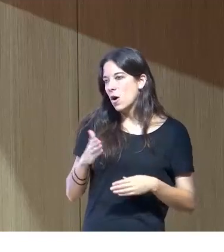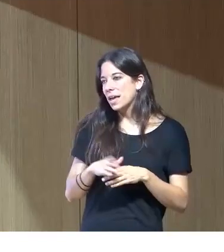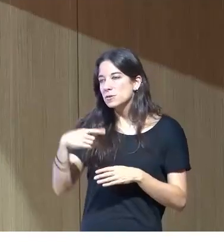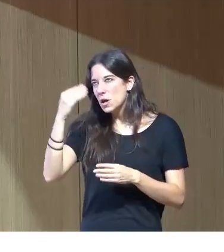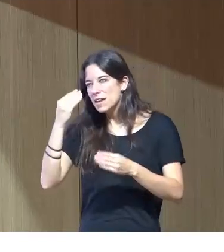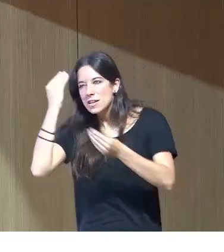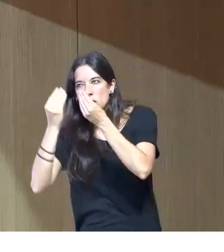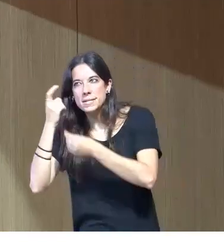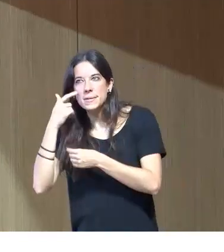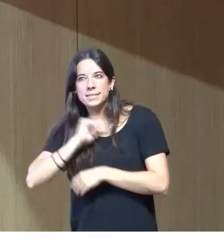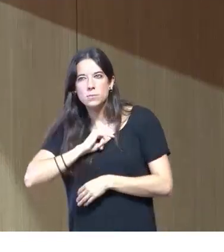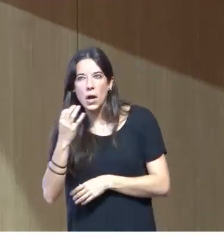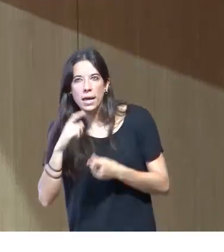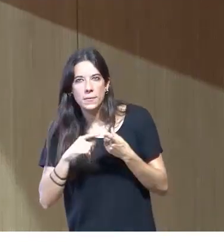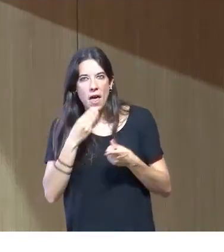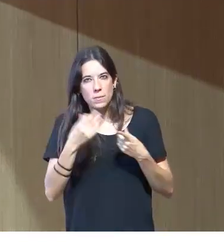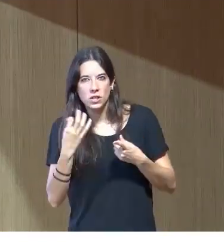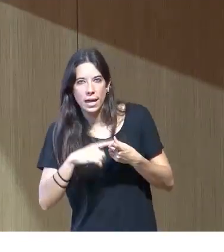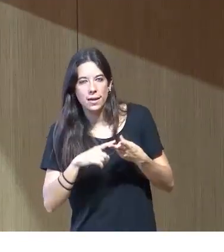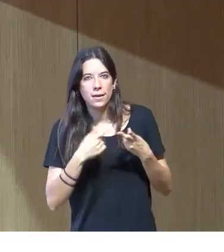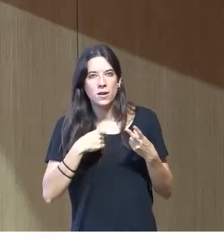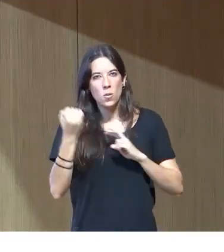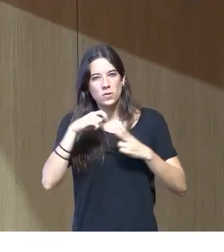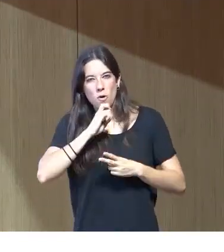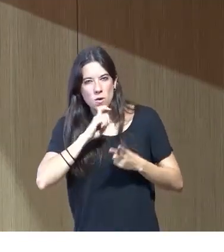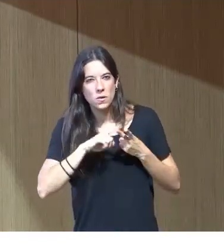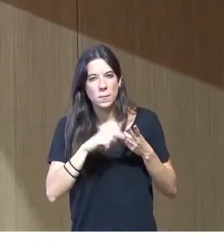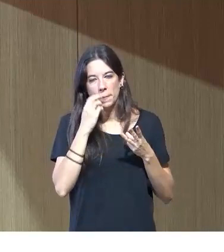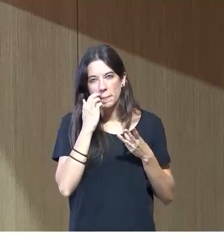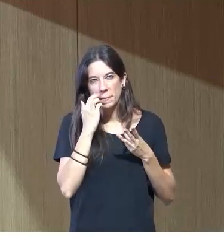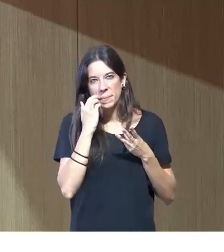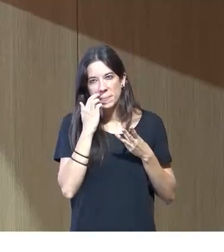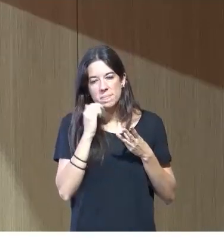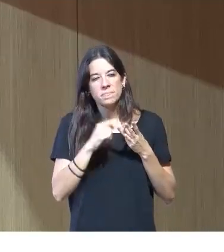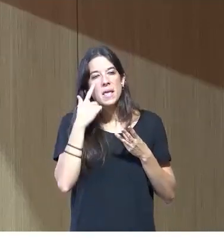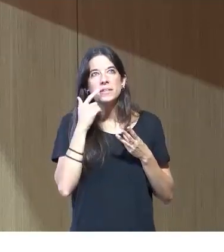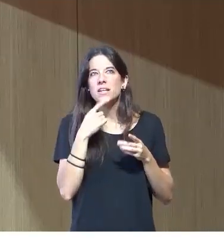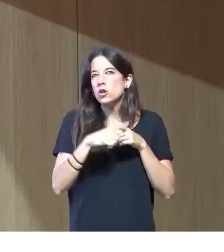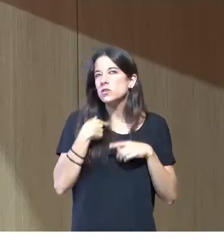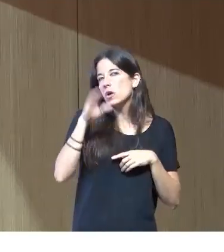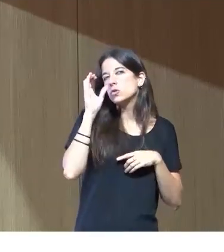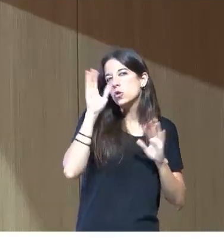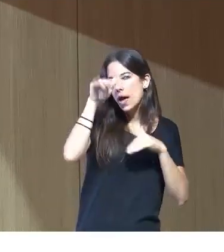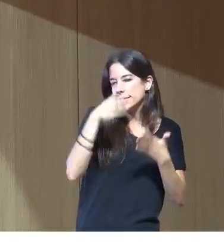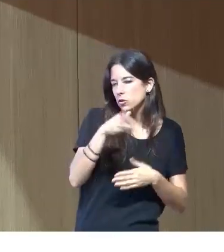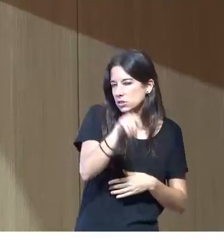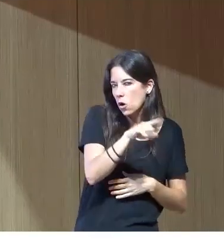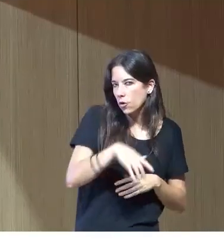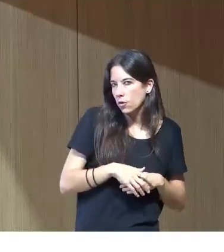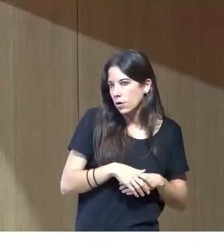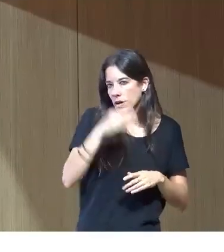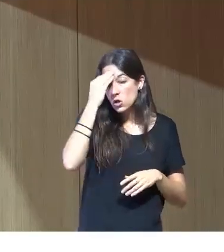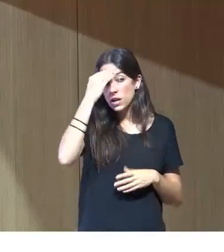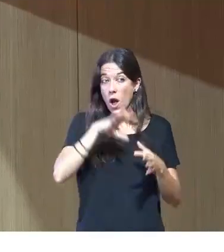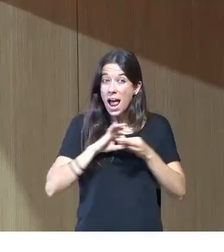sentimos qué hacemos cómo nos comportamos Y si atendemos a lo que escuchamos o no y yo creo que alianzas